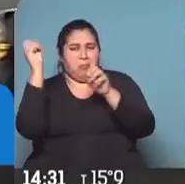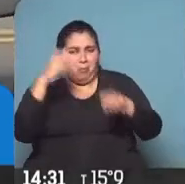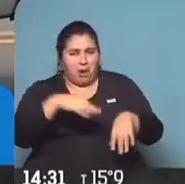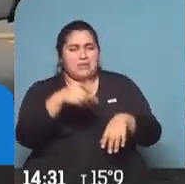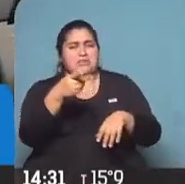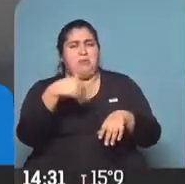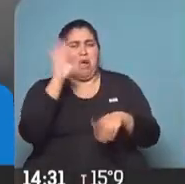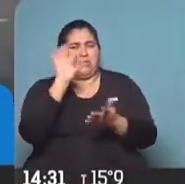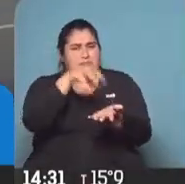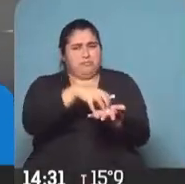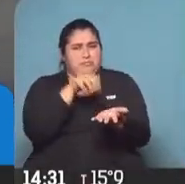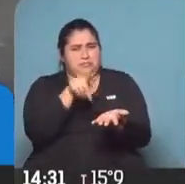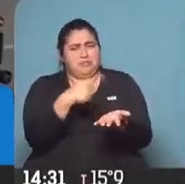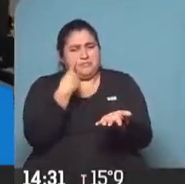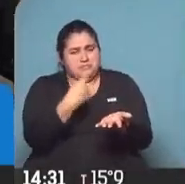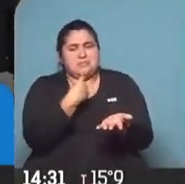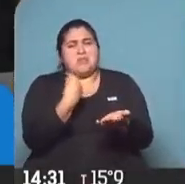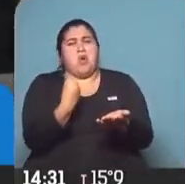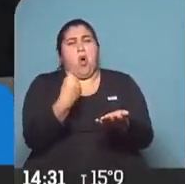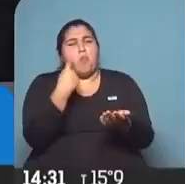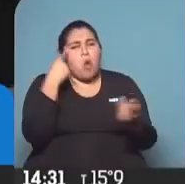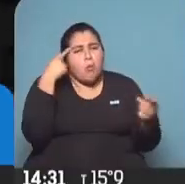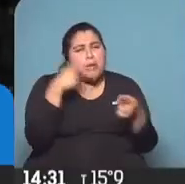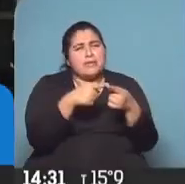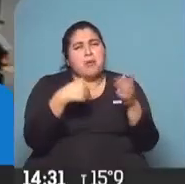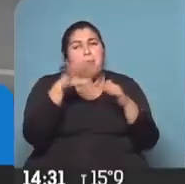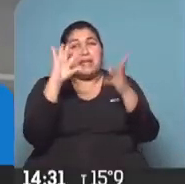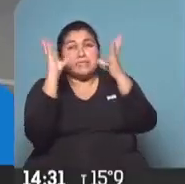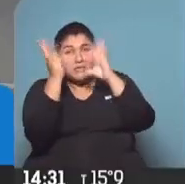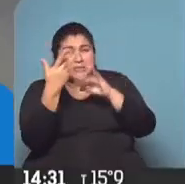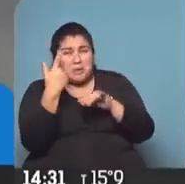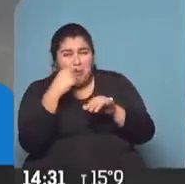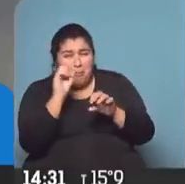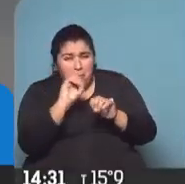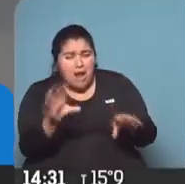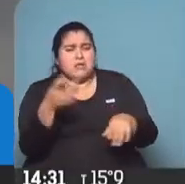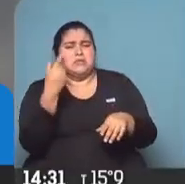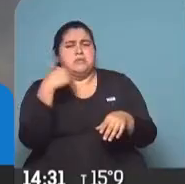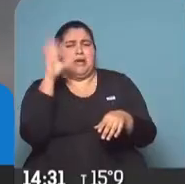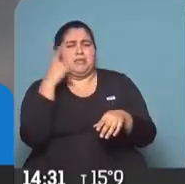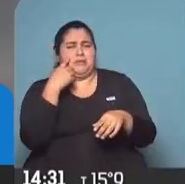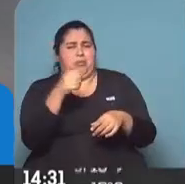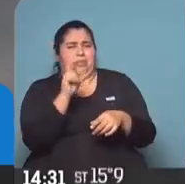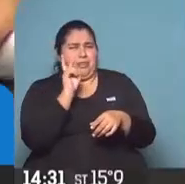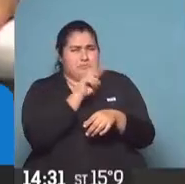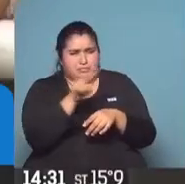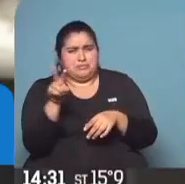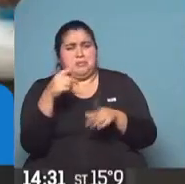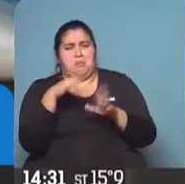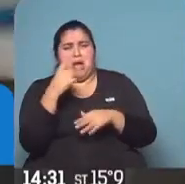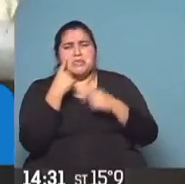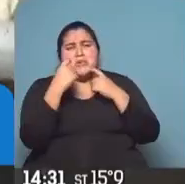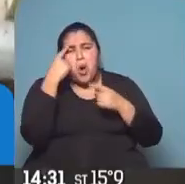terrenos escarpados y realizar misiones en condiciones climáticas adversas este estado identifica y rastrea